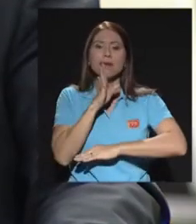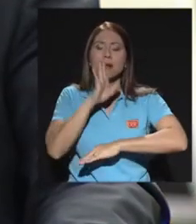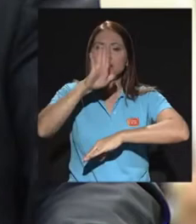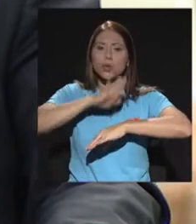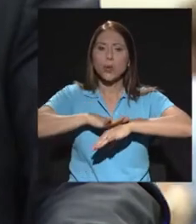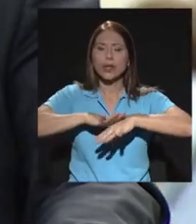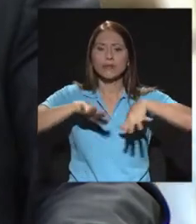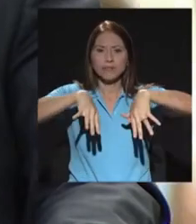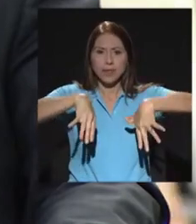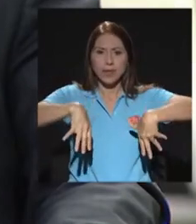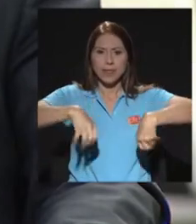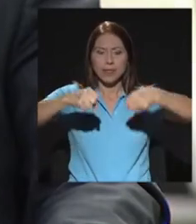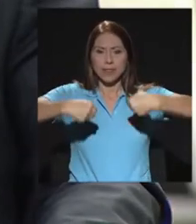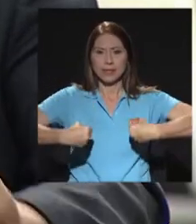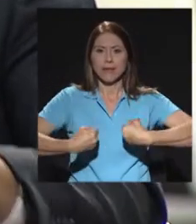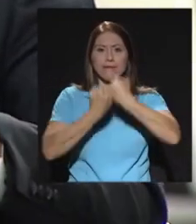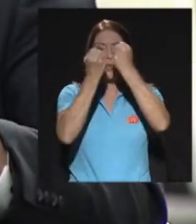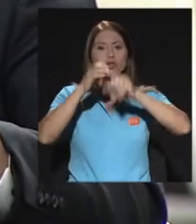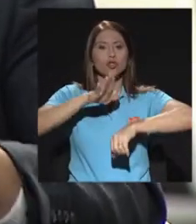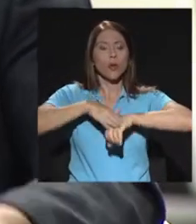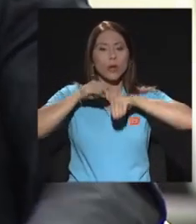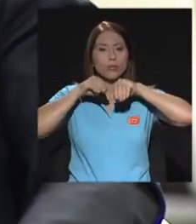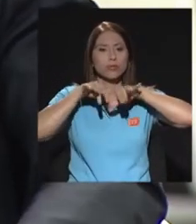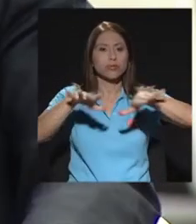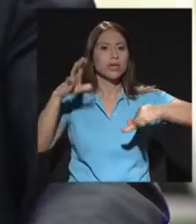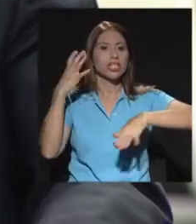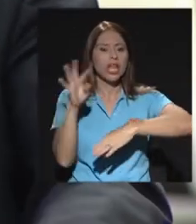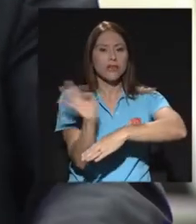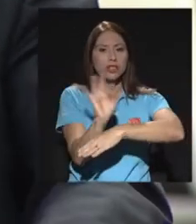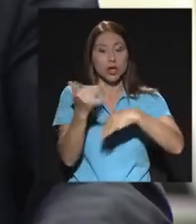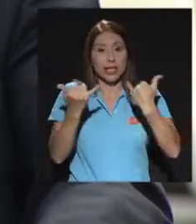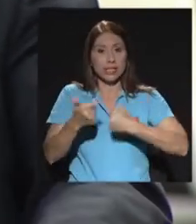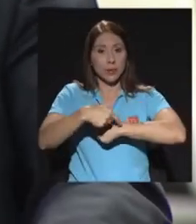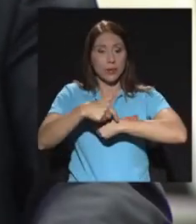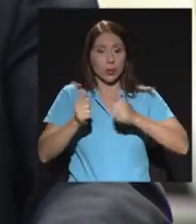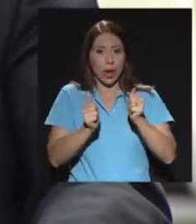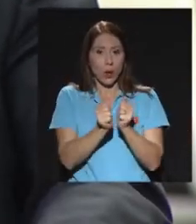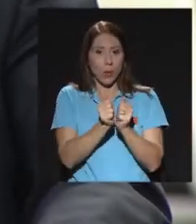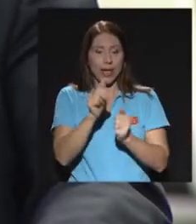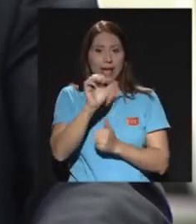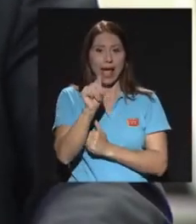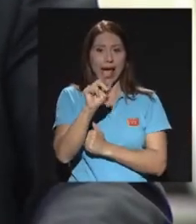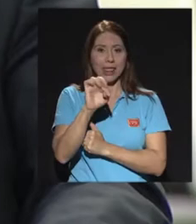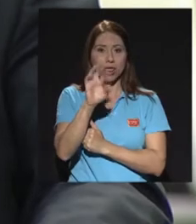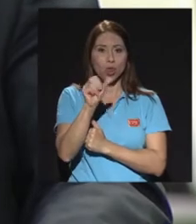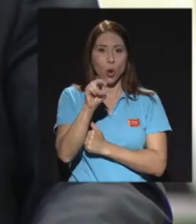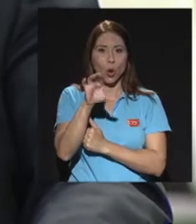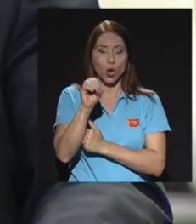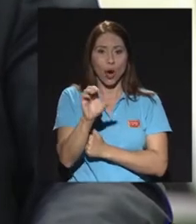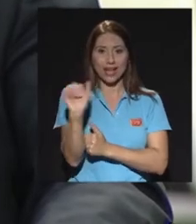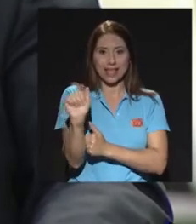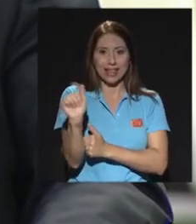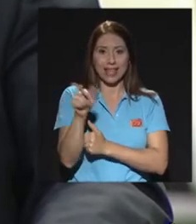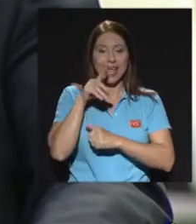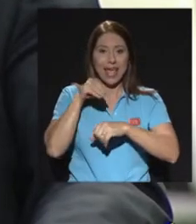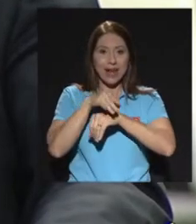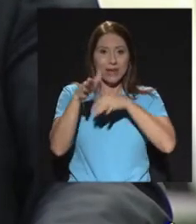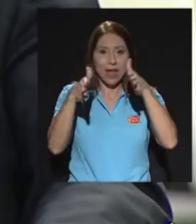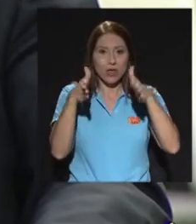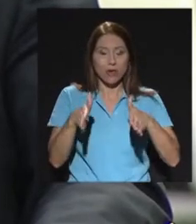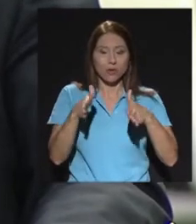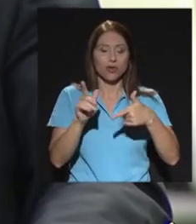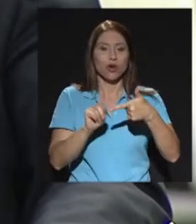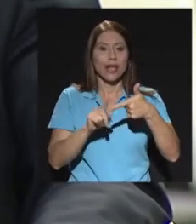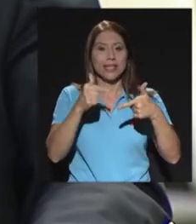desafíos de la radiodifusión. En este momento nos acompañan don Antonio Alexandre, radiodifusor, doña Giselle